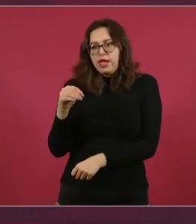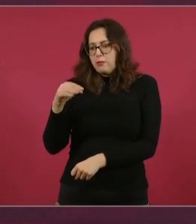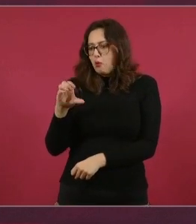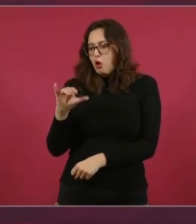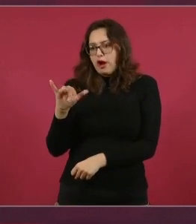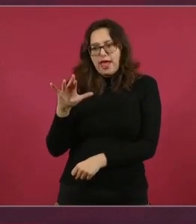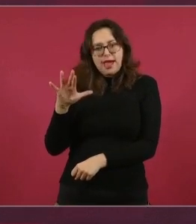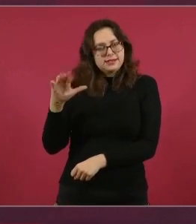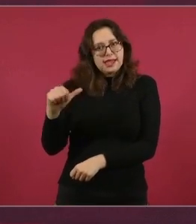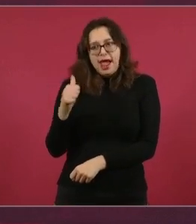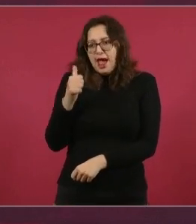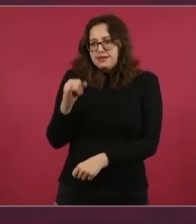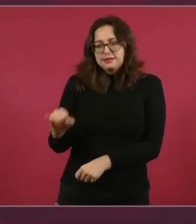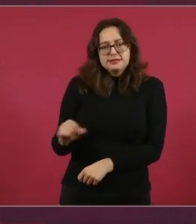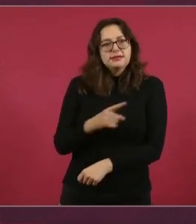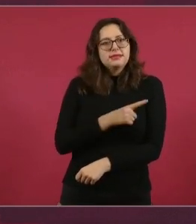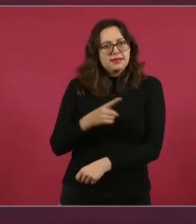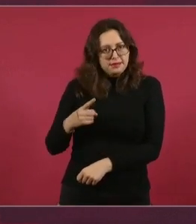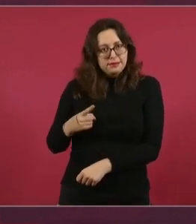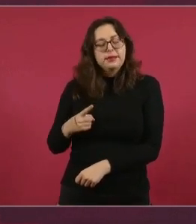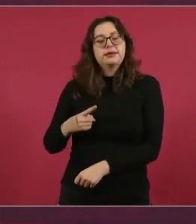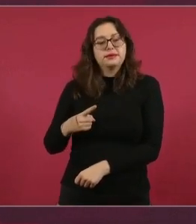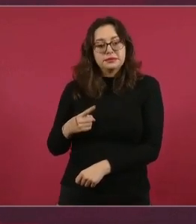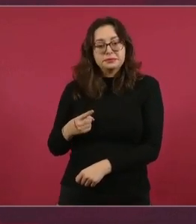Yo les diría,